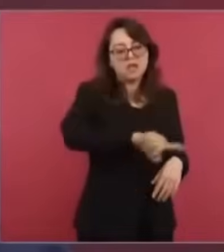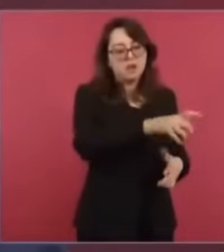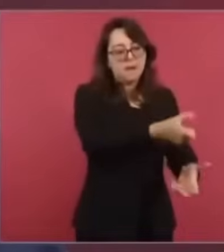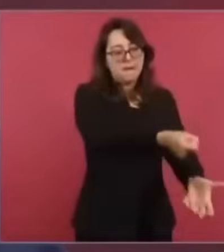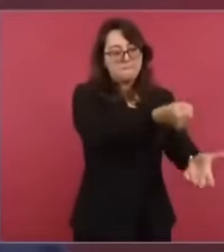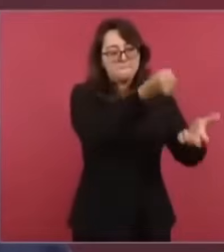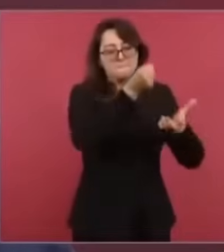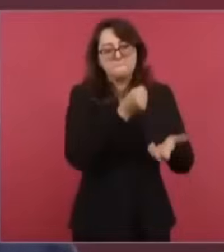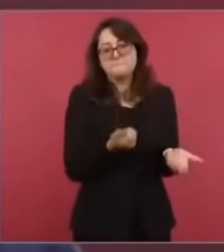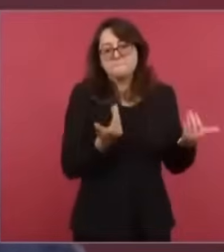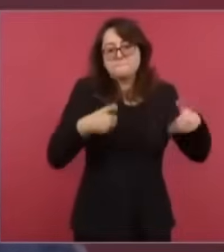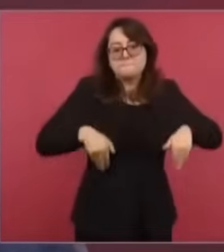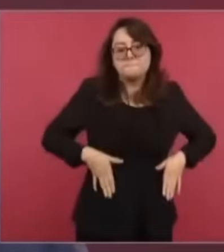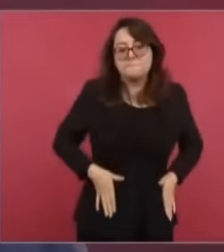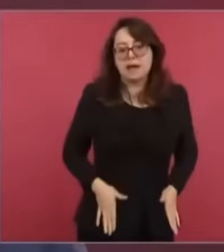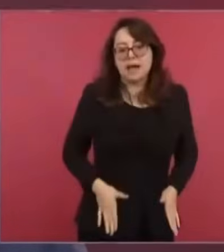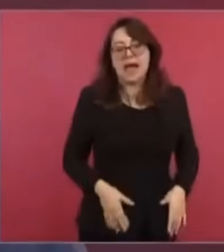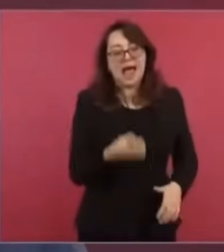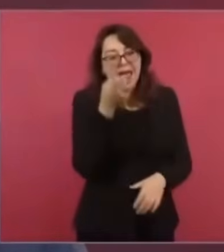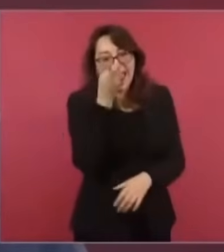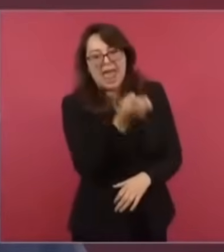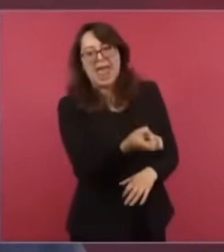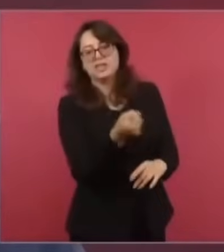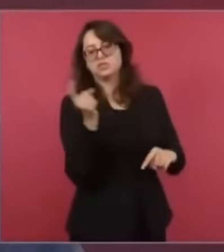ofensivo para el pueblo.